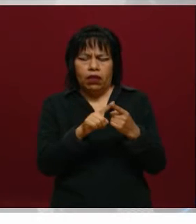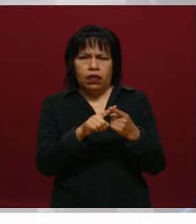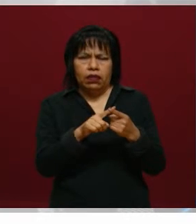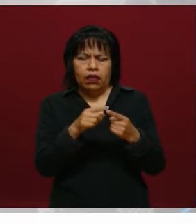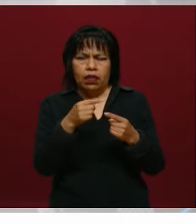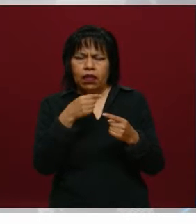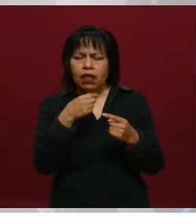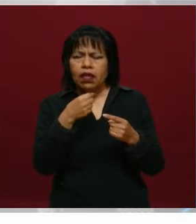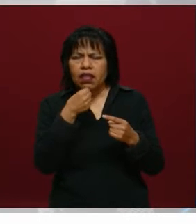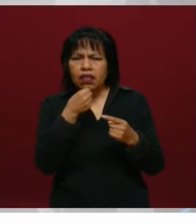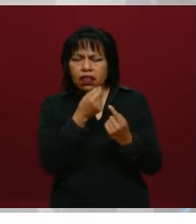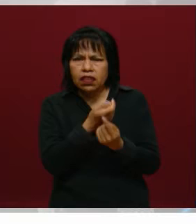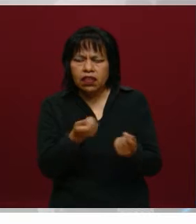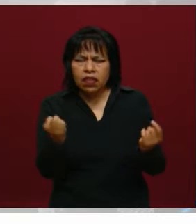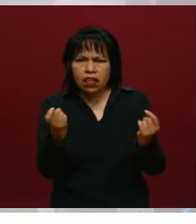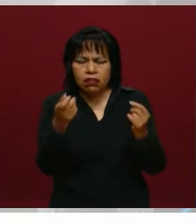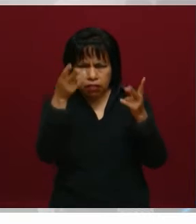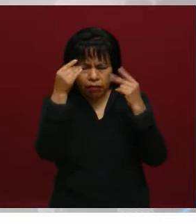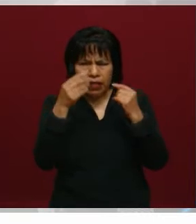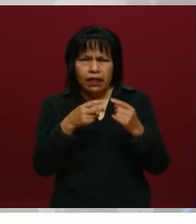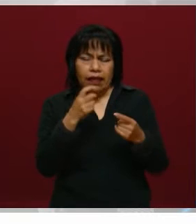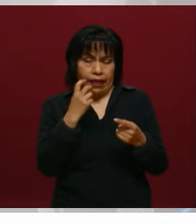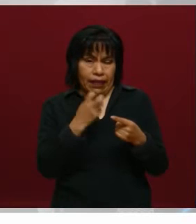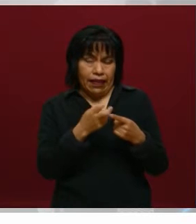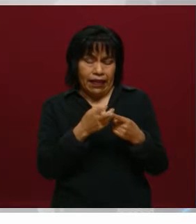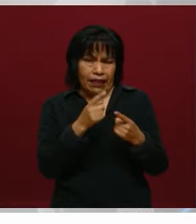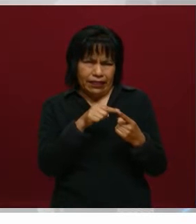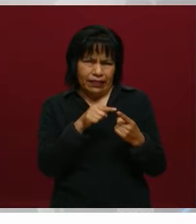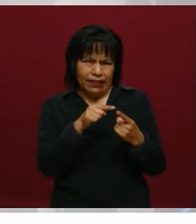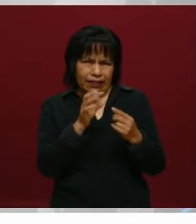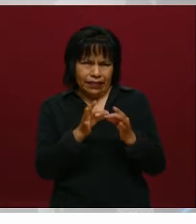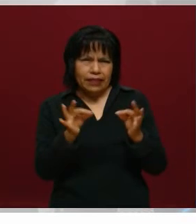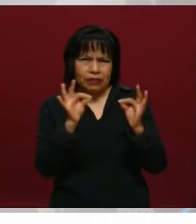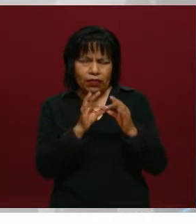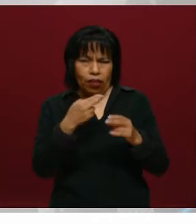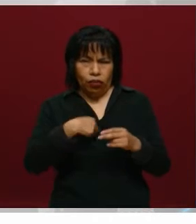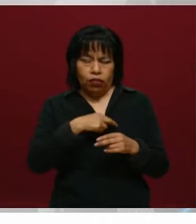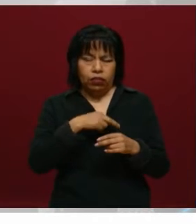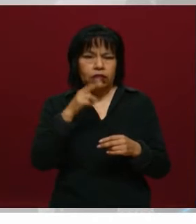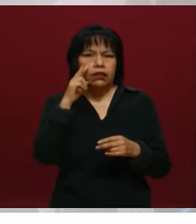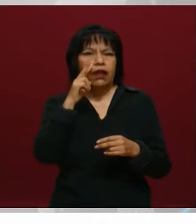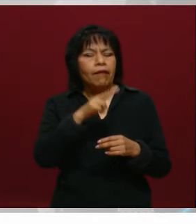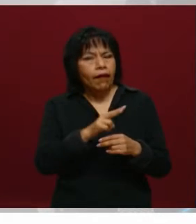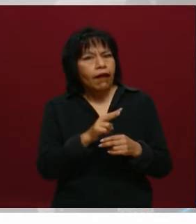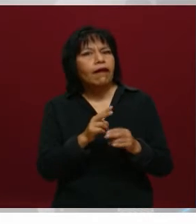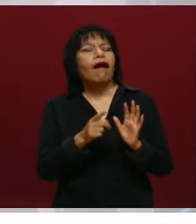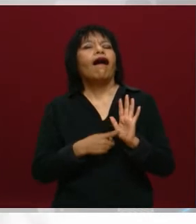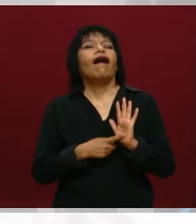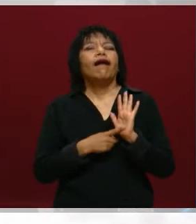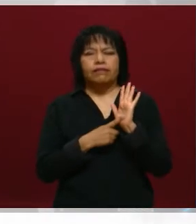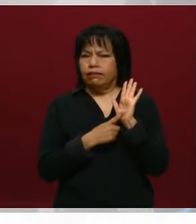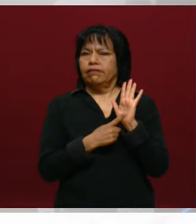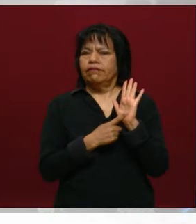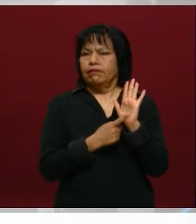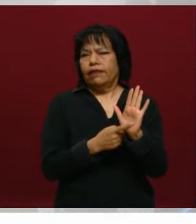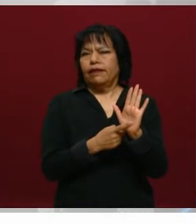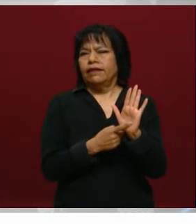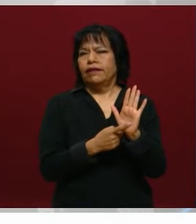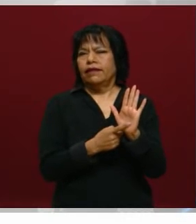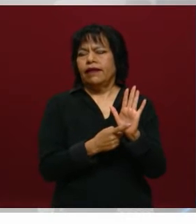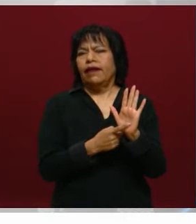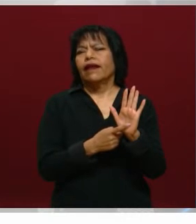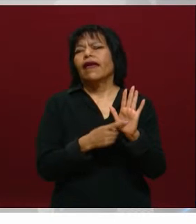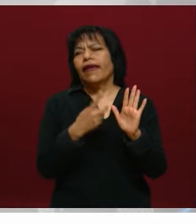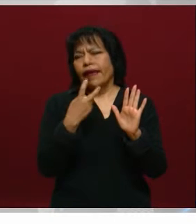los niños bueno a través de este indicador nosotros podemos presentar a